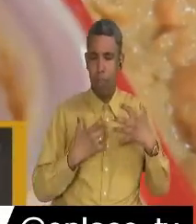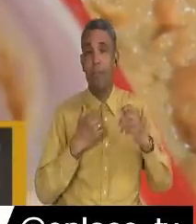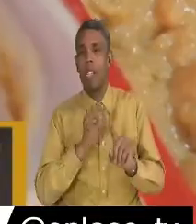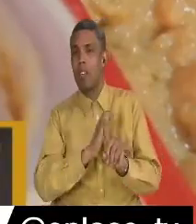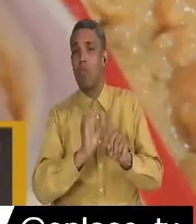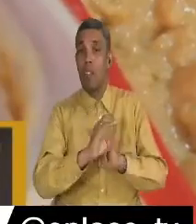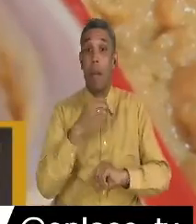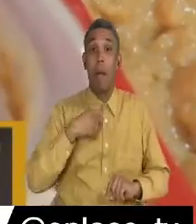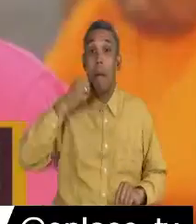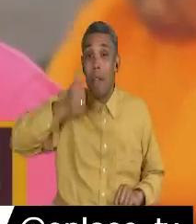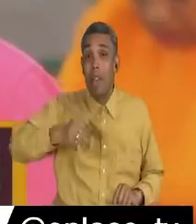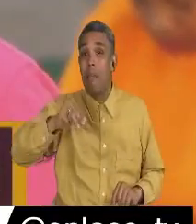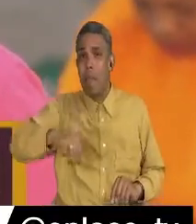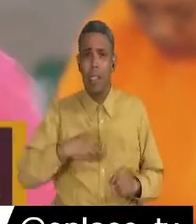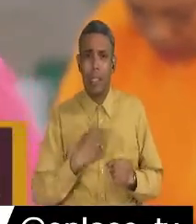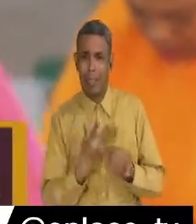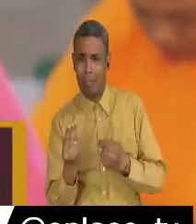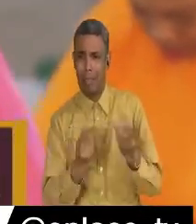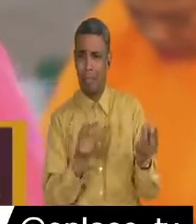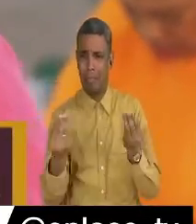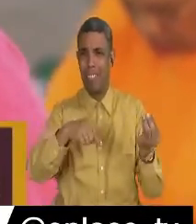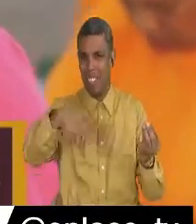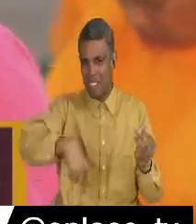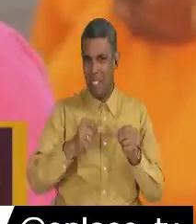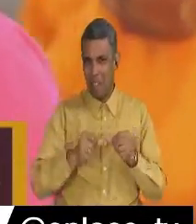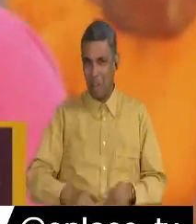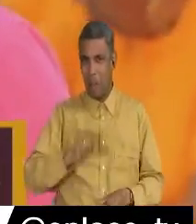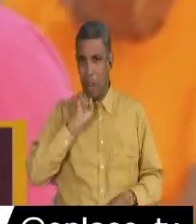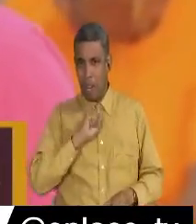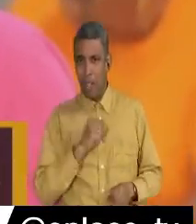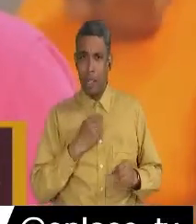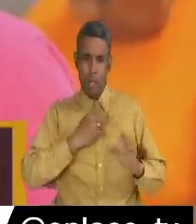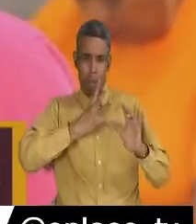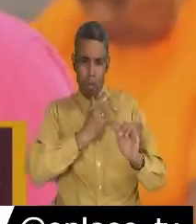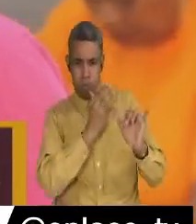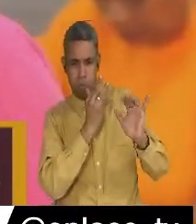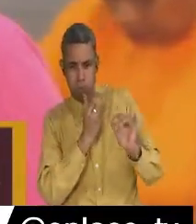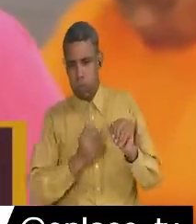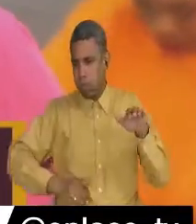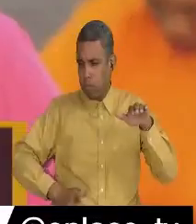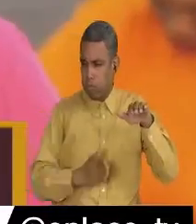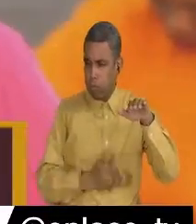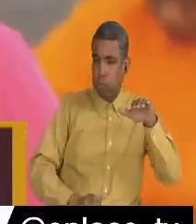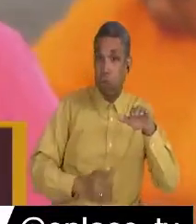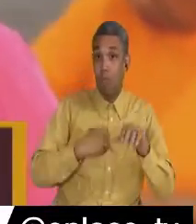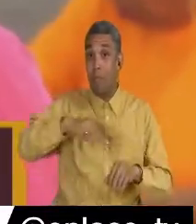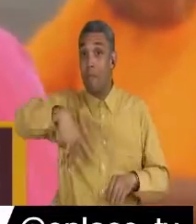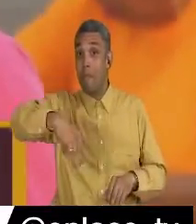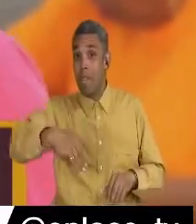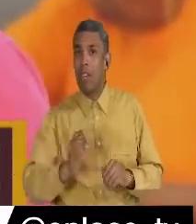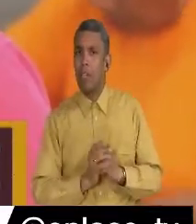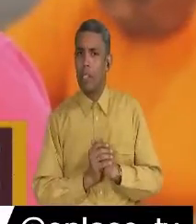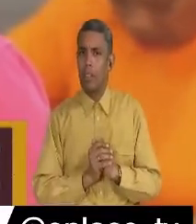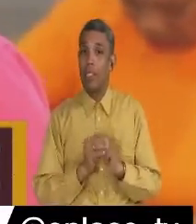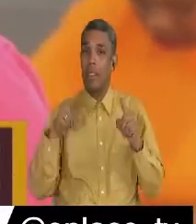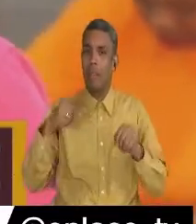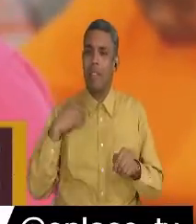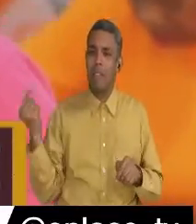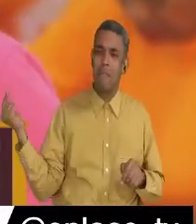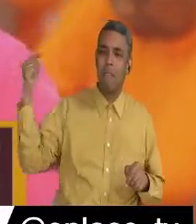mañana martes van a estar las orquestas de Barranca Bermeja, y el día miércoles va a estar las orquestas de Barranca, pero también el